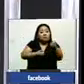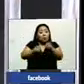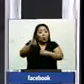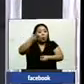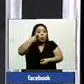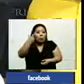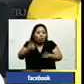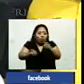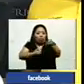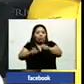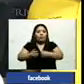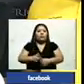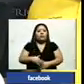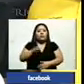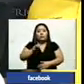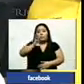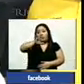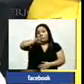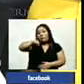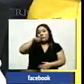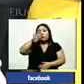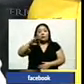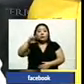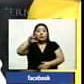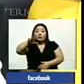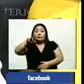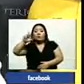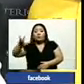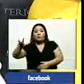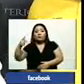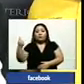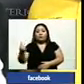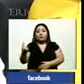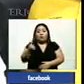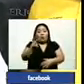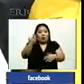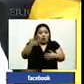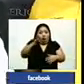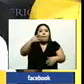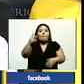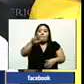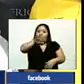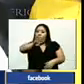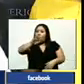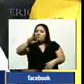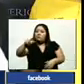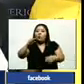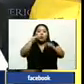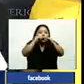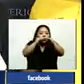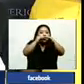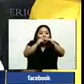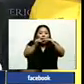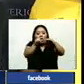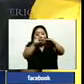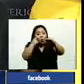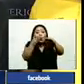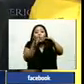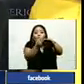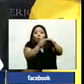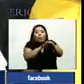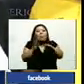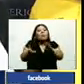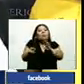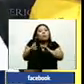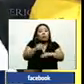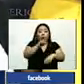peligrosa. 5.433 pruebas de alcoholemia. Y estamos hablando de